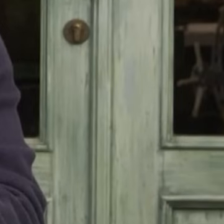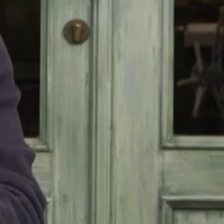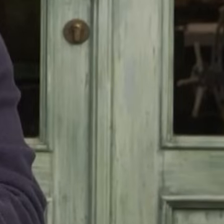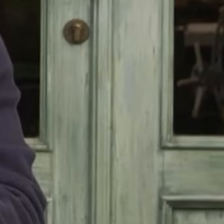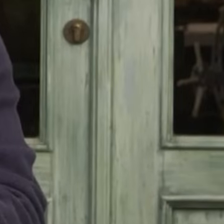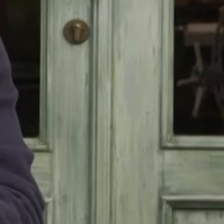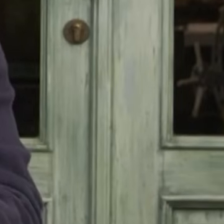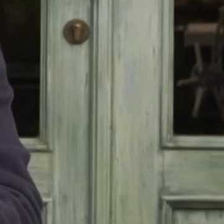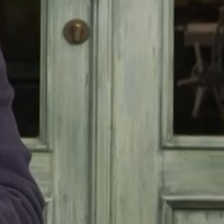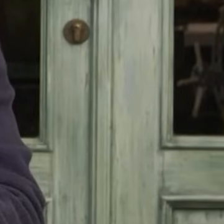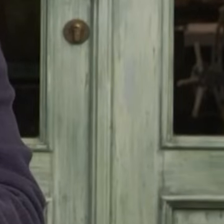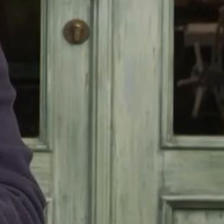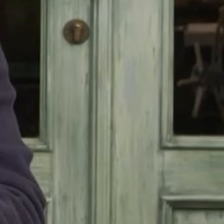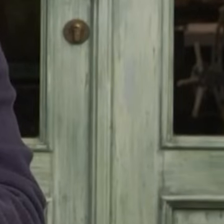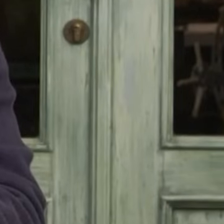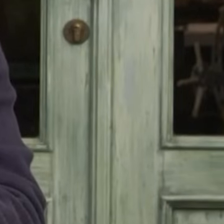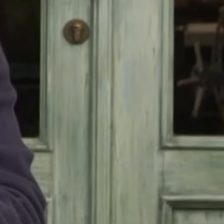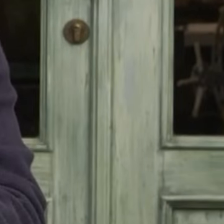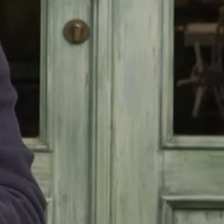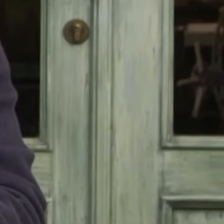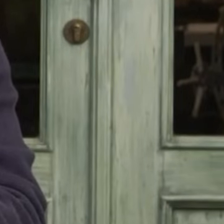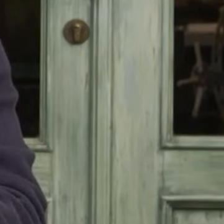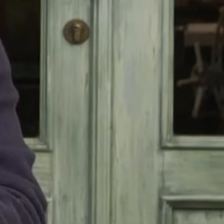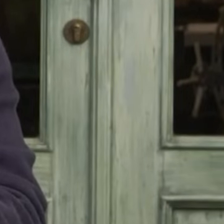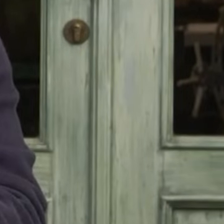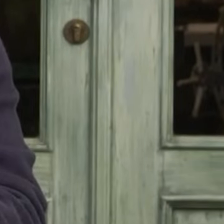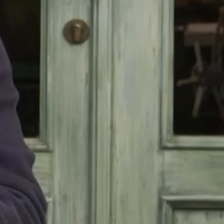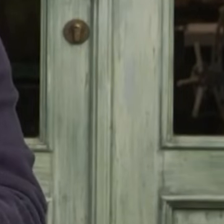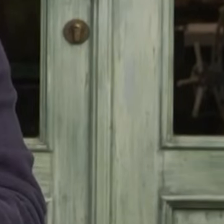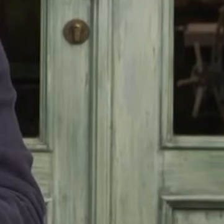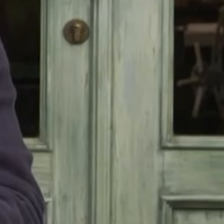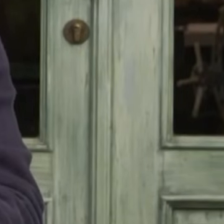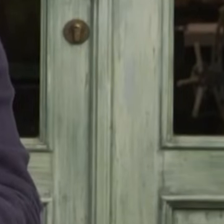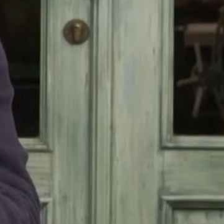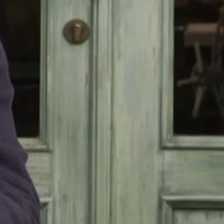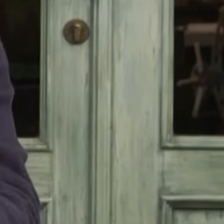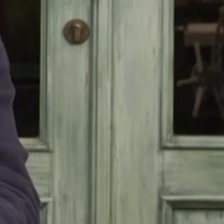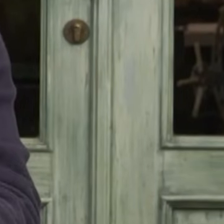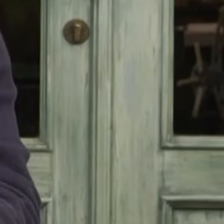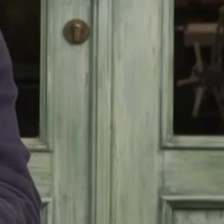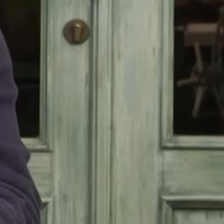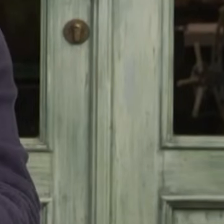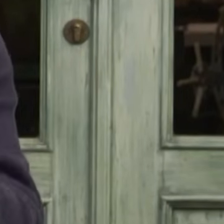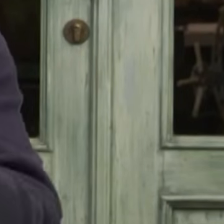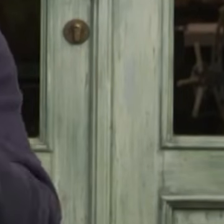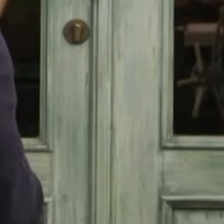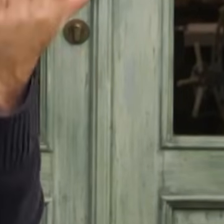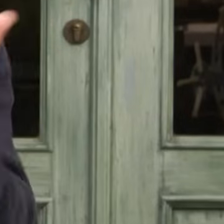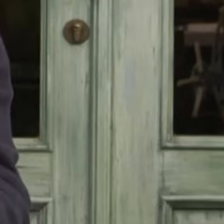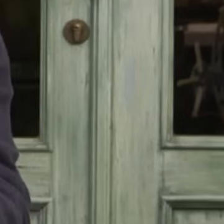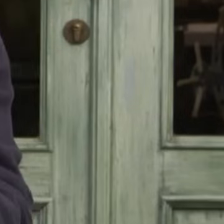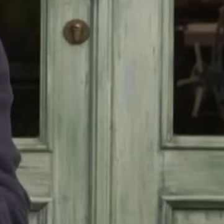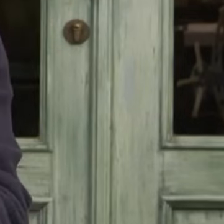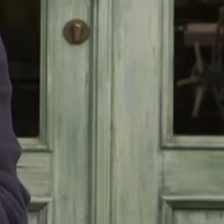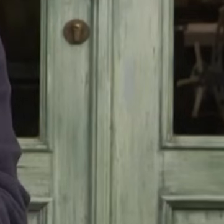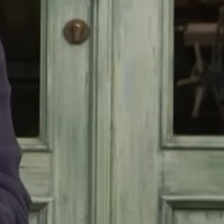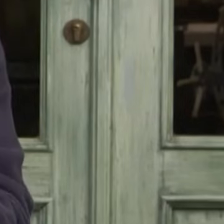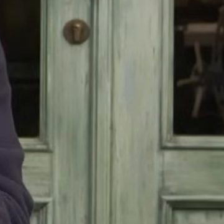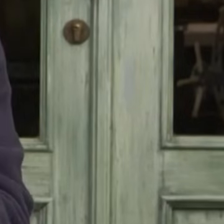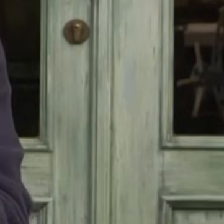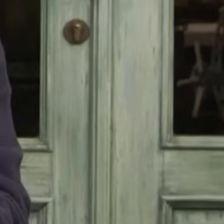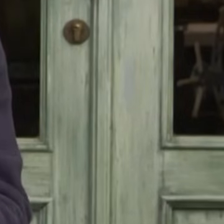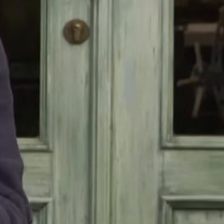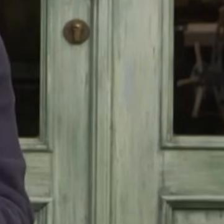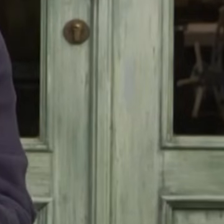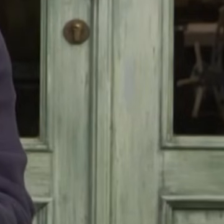personajes indiscutibles en la opinión pública, en la discusión del diferentes temas, como puede